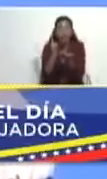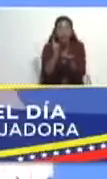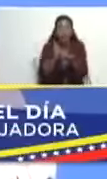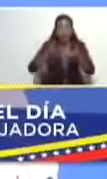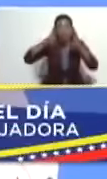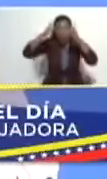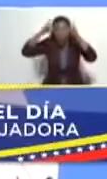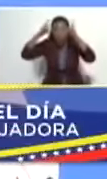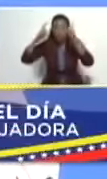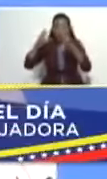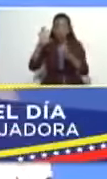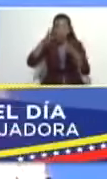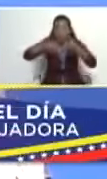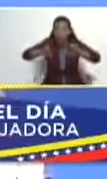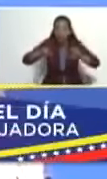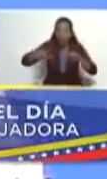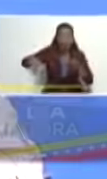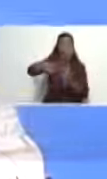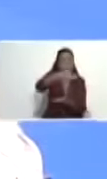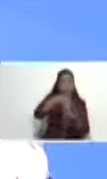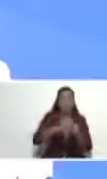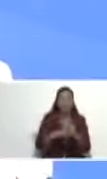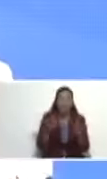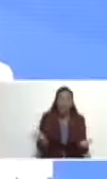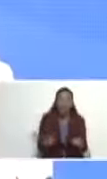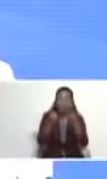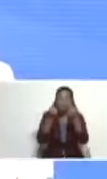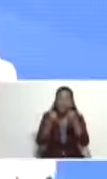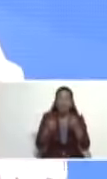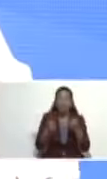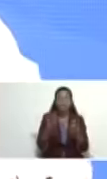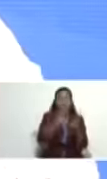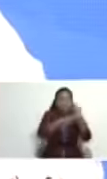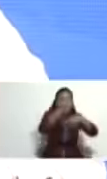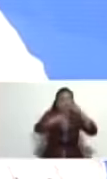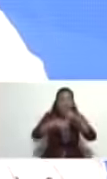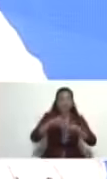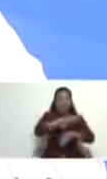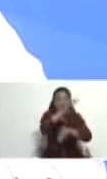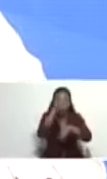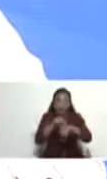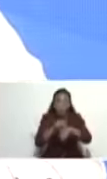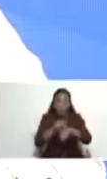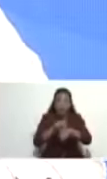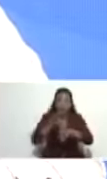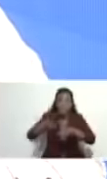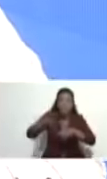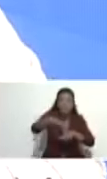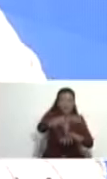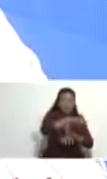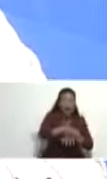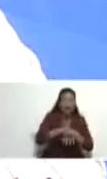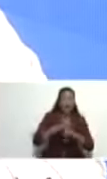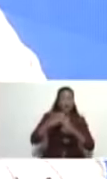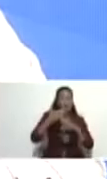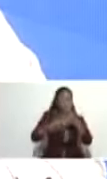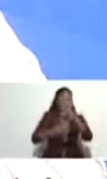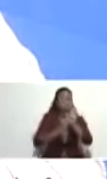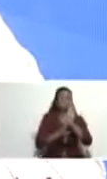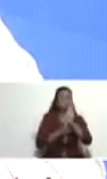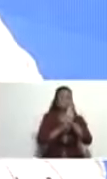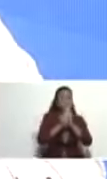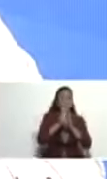la industria, garantizar la recuperación del comercio nacional, que ha venido creciendo de